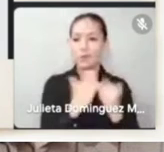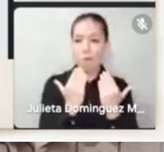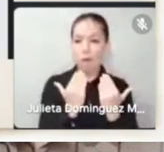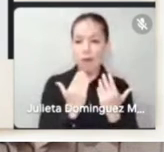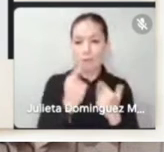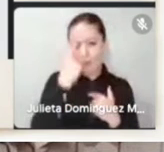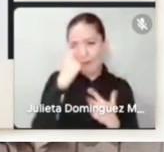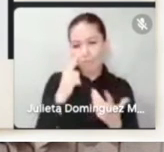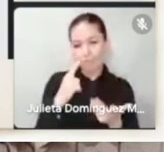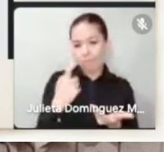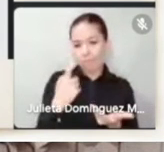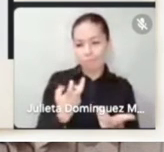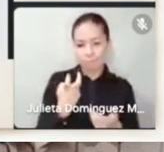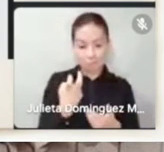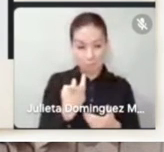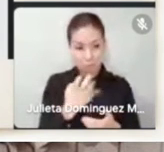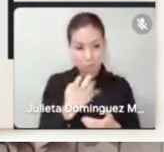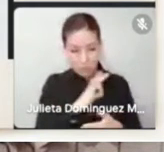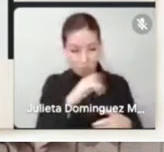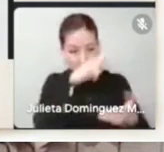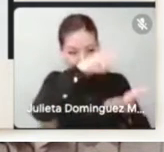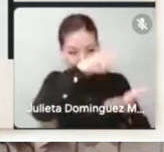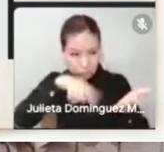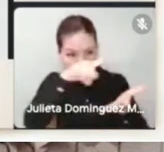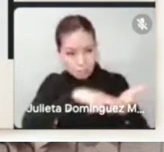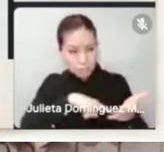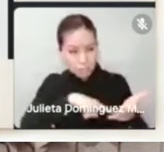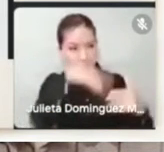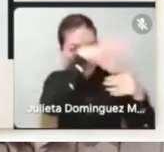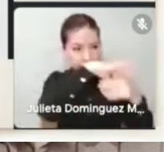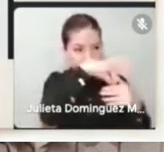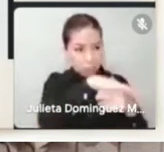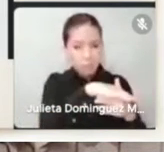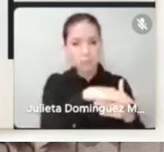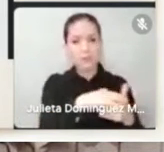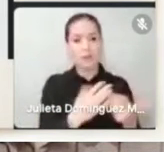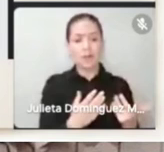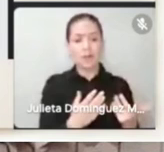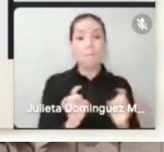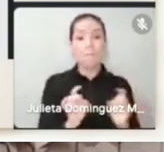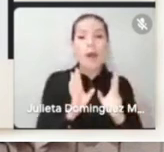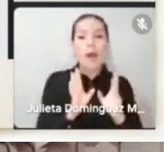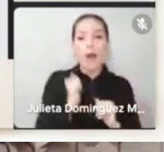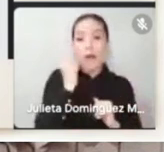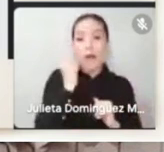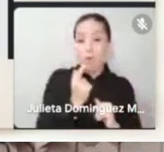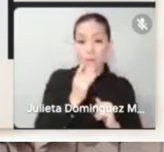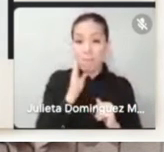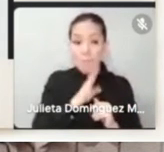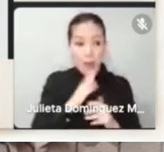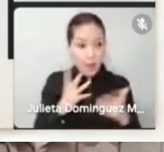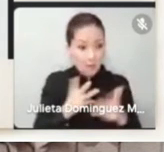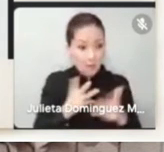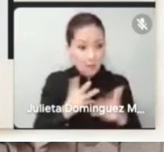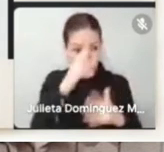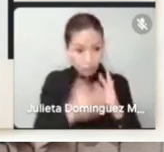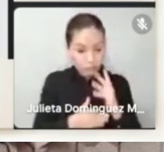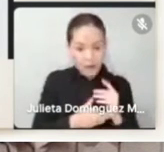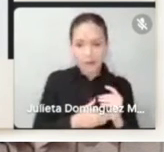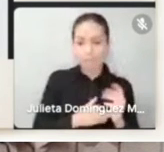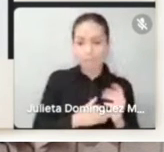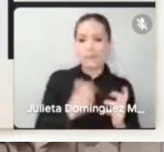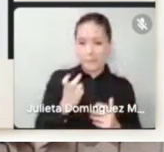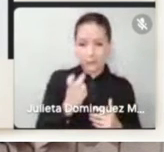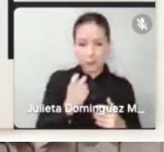la nulidad de una elección, por lo que en el caso de actualizarse la infracción, este solo hecho no constituiría